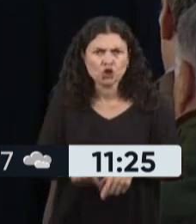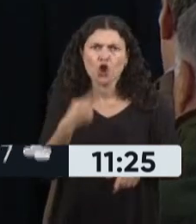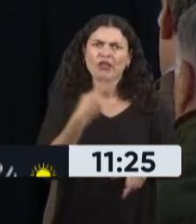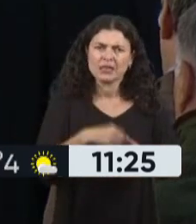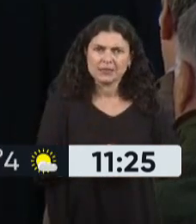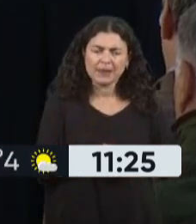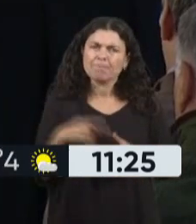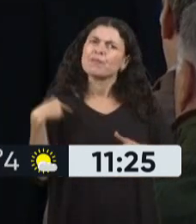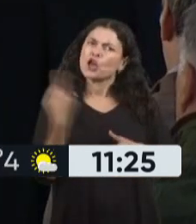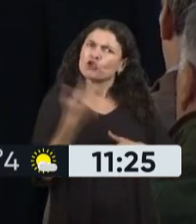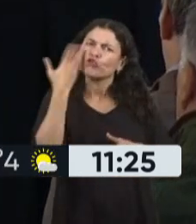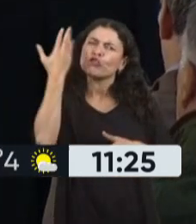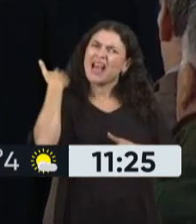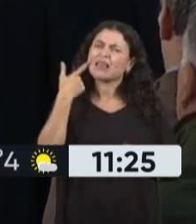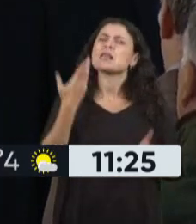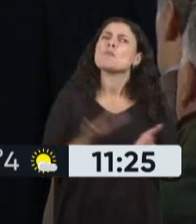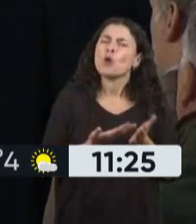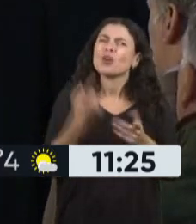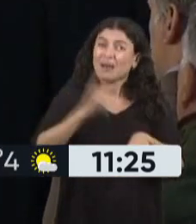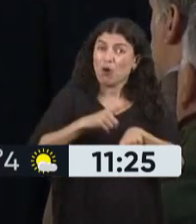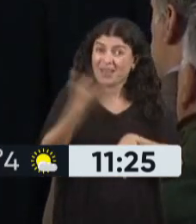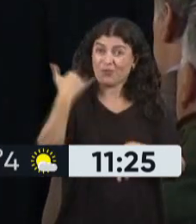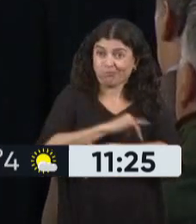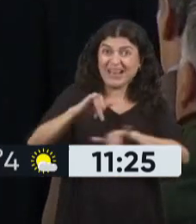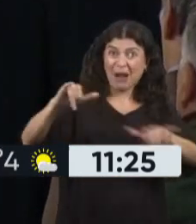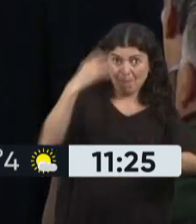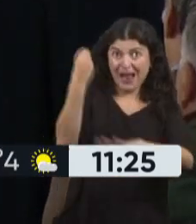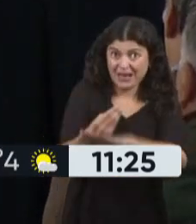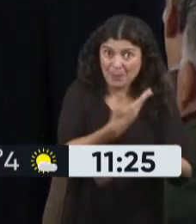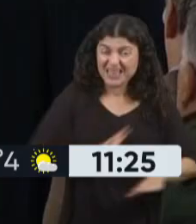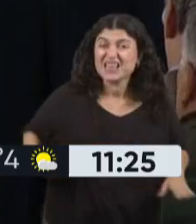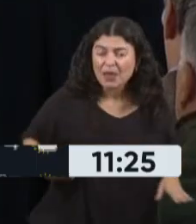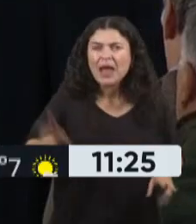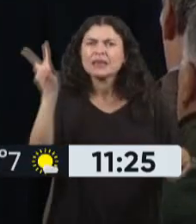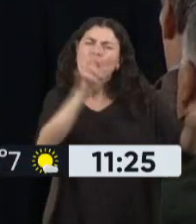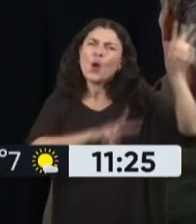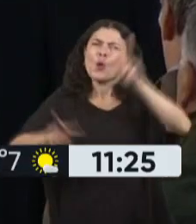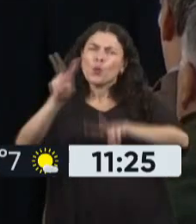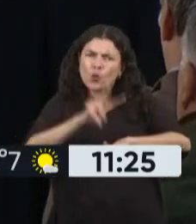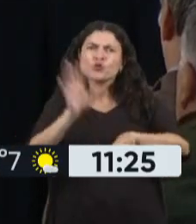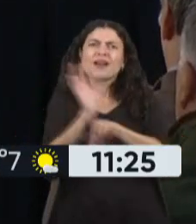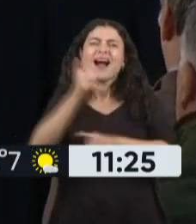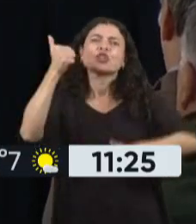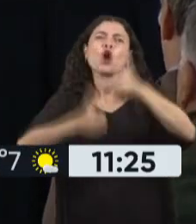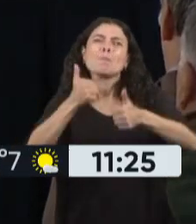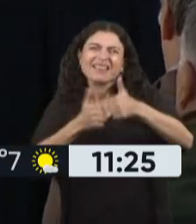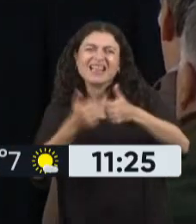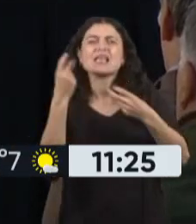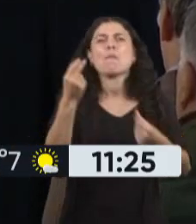nosotros habíamos propuesto a lo largo de la campaña era ir a un sistema de competencia de